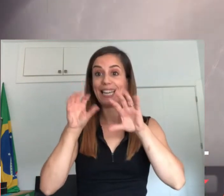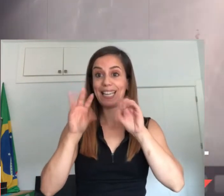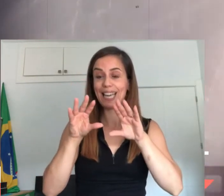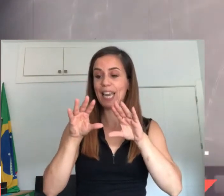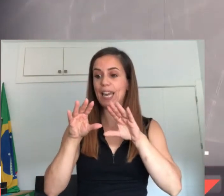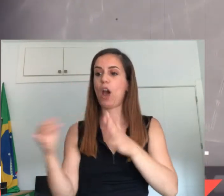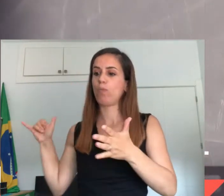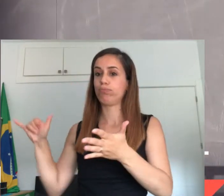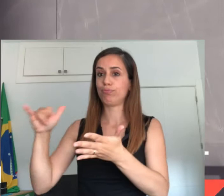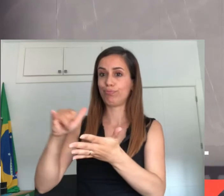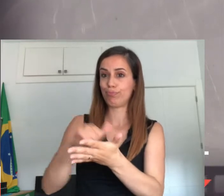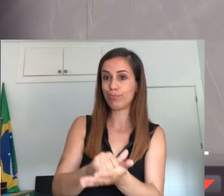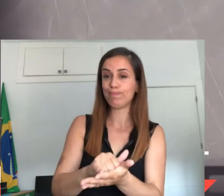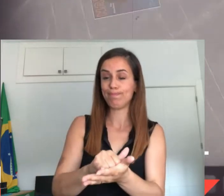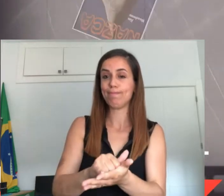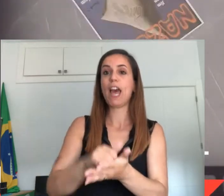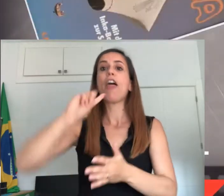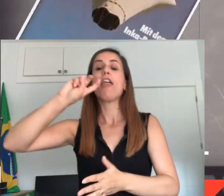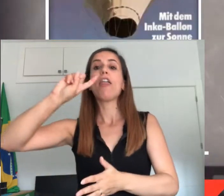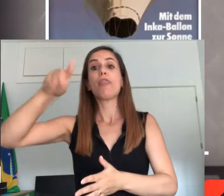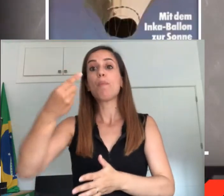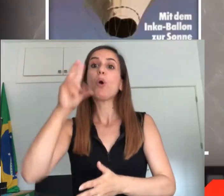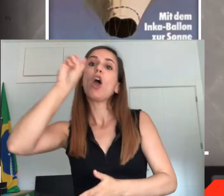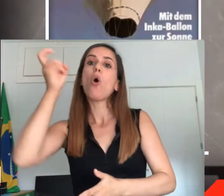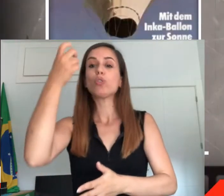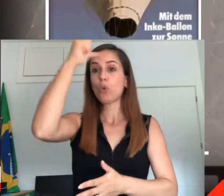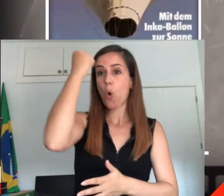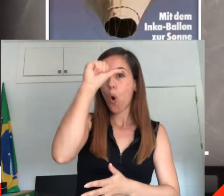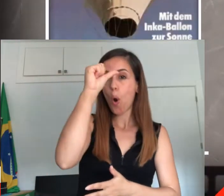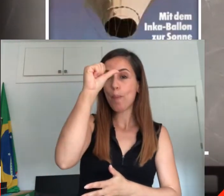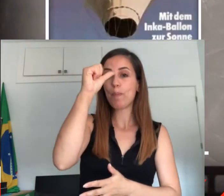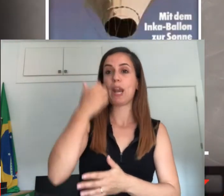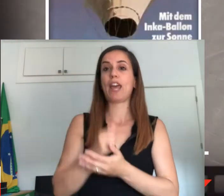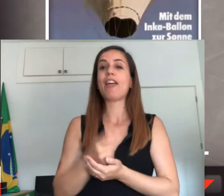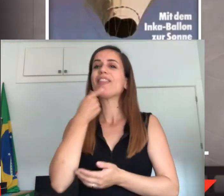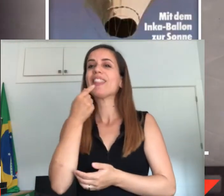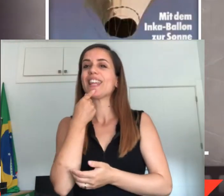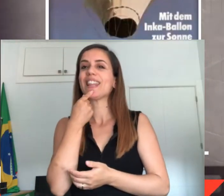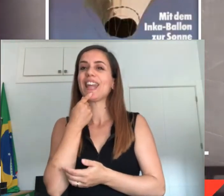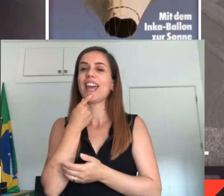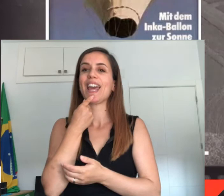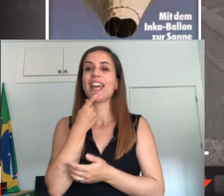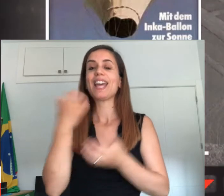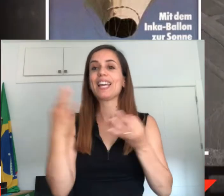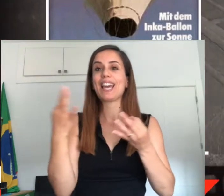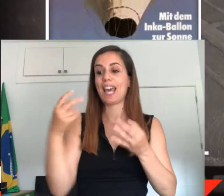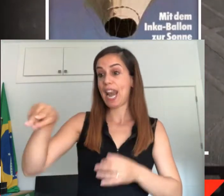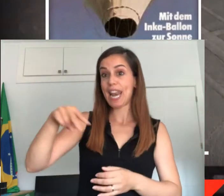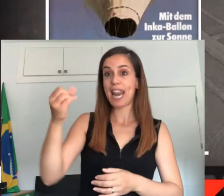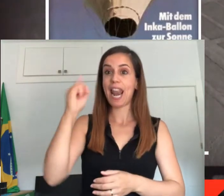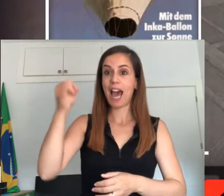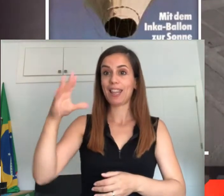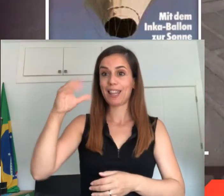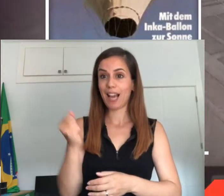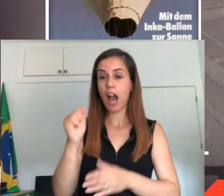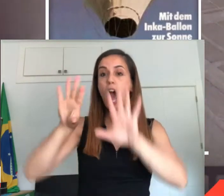von Däniken tiene hijitos, y uno de ellos es George von Breuning, que nada más y nada menos presenta Nazca,